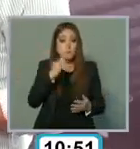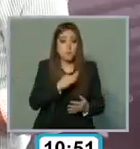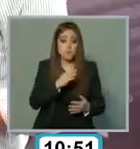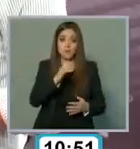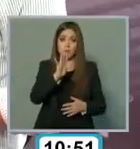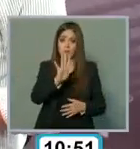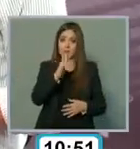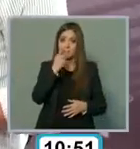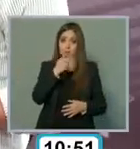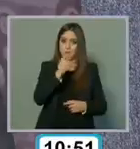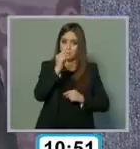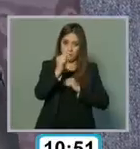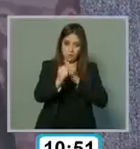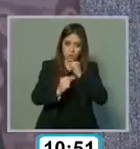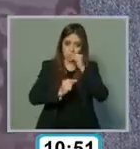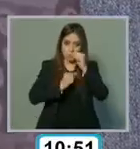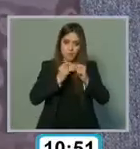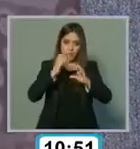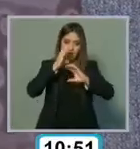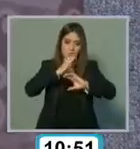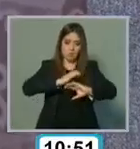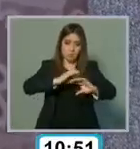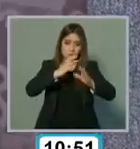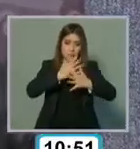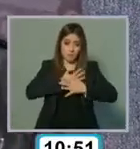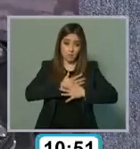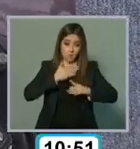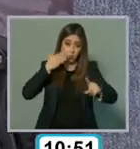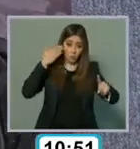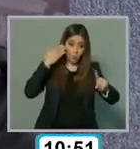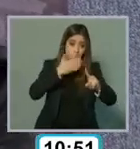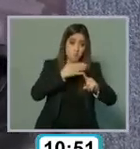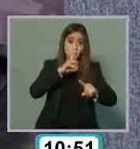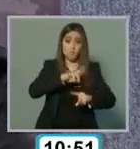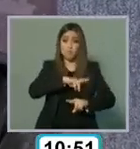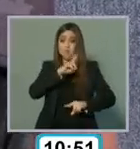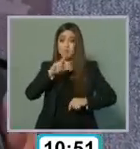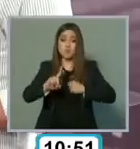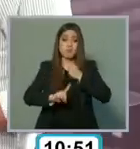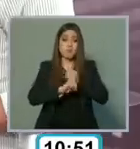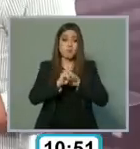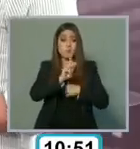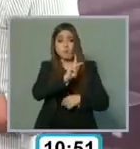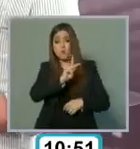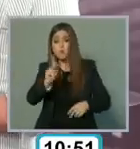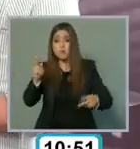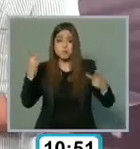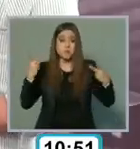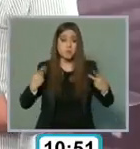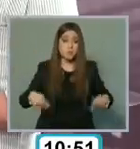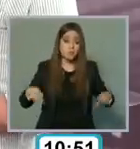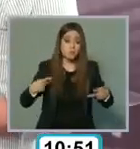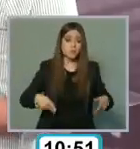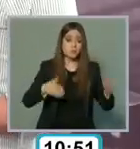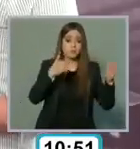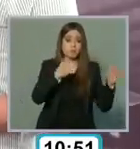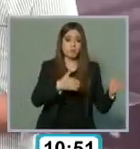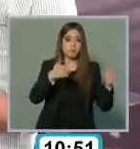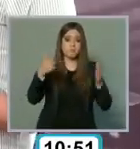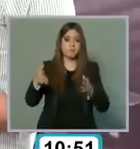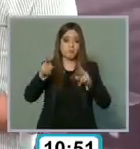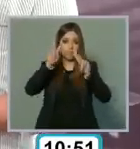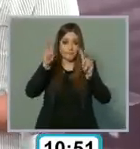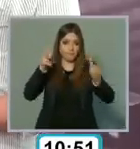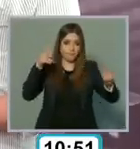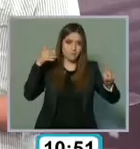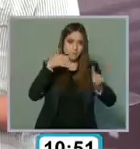seguimos pensando que cantarle al amor y al corazón no va a pasar de moda nunca, ¿sabes? jamás, ¿no? Jamás, Entonces, porque todos los seres humanos pasamos por diferentes etapas en la cuestión del amor. de eso va la